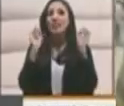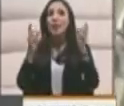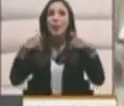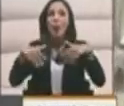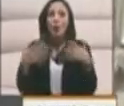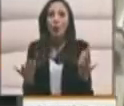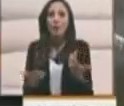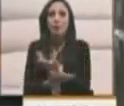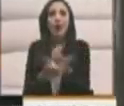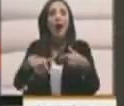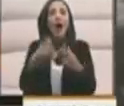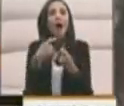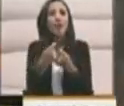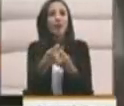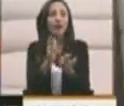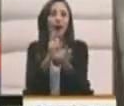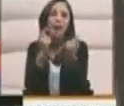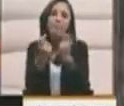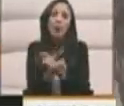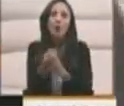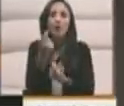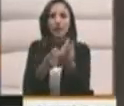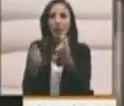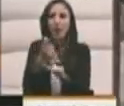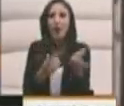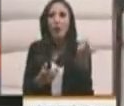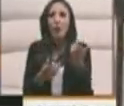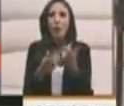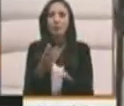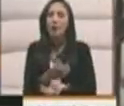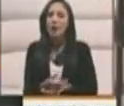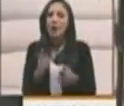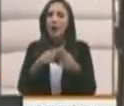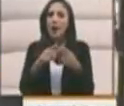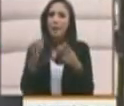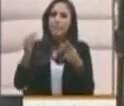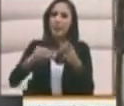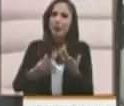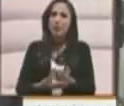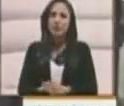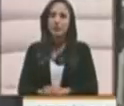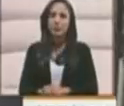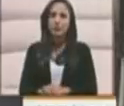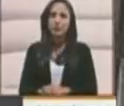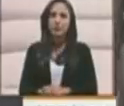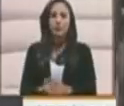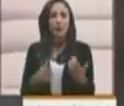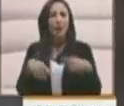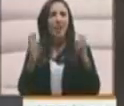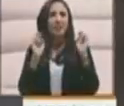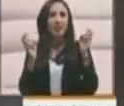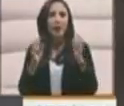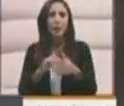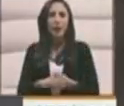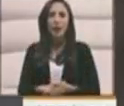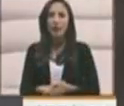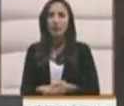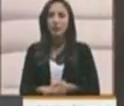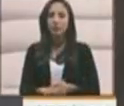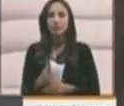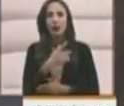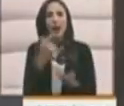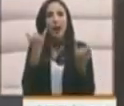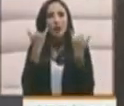La conversión monetaria, entre otras cosas. En esta sesión ustedes tocarán el tema del intento de